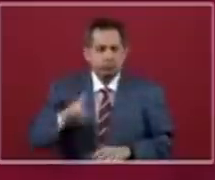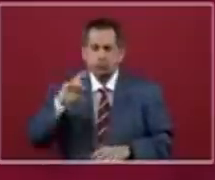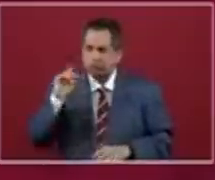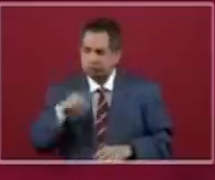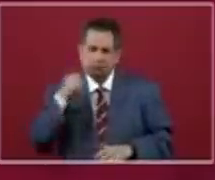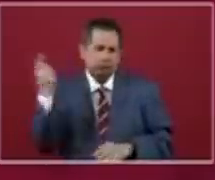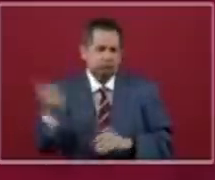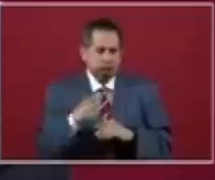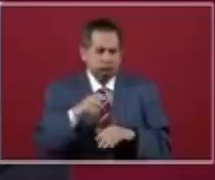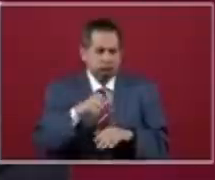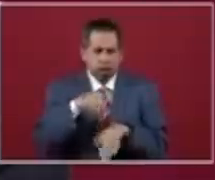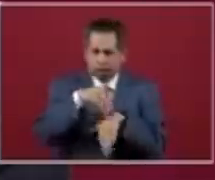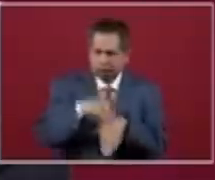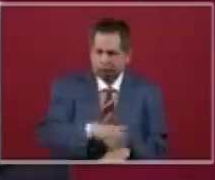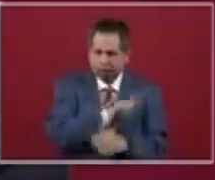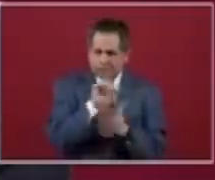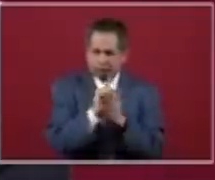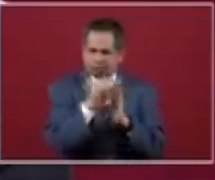Derecho.